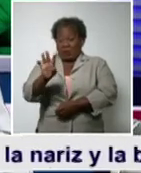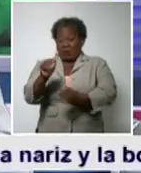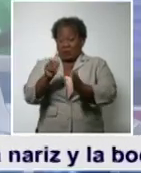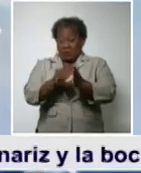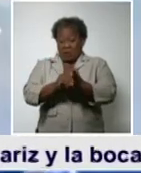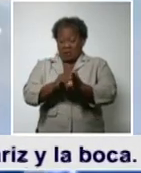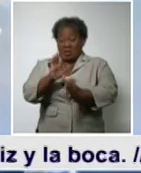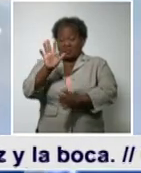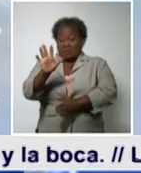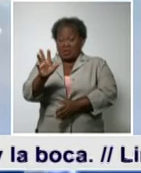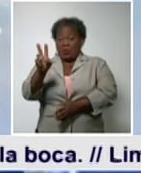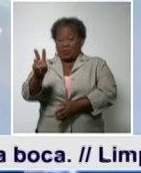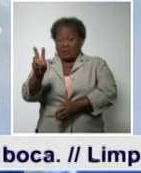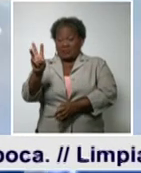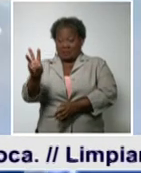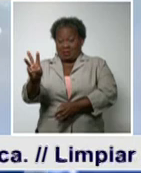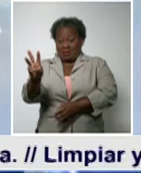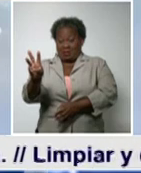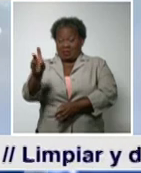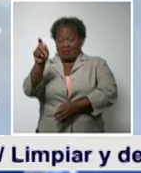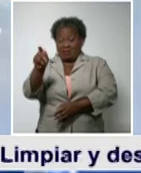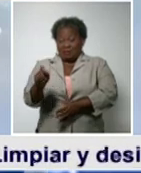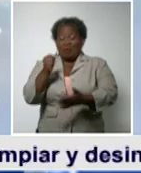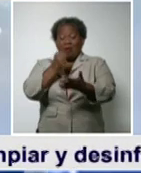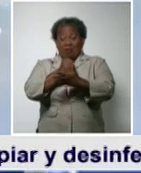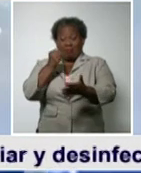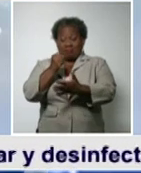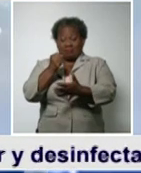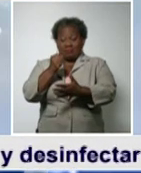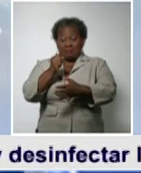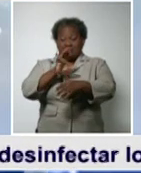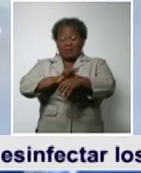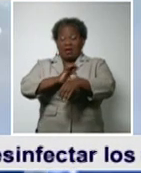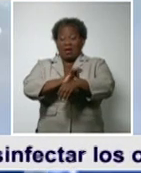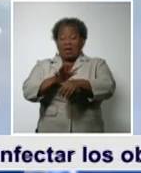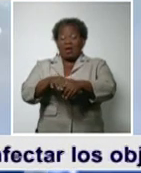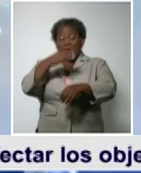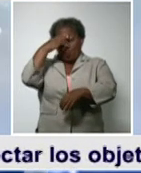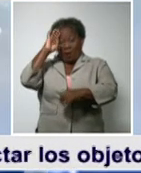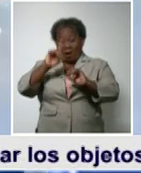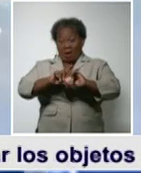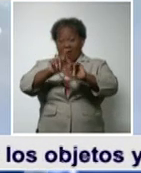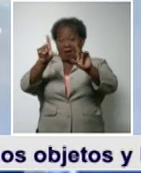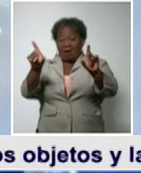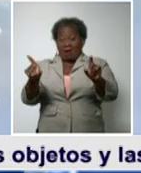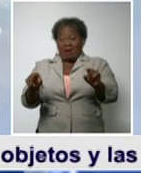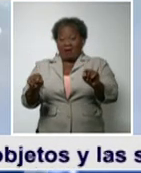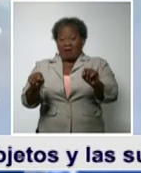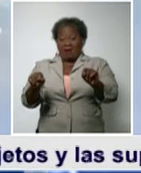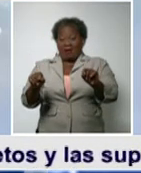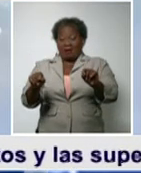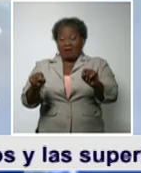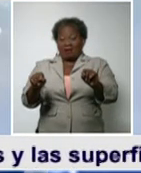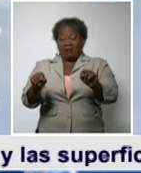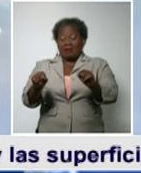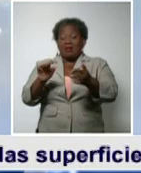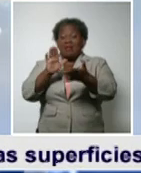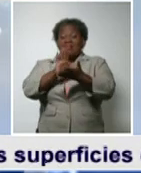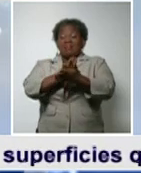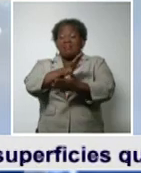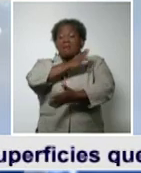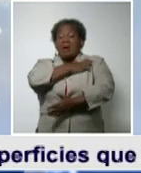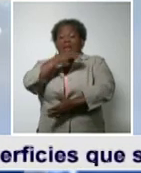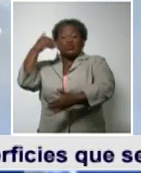44.523 pacientes diagnosticados con la enfermedad en Cuba desde marzo del año